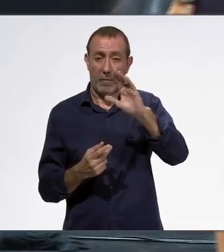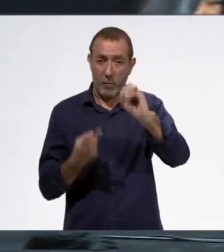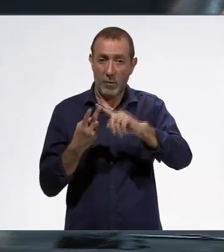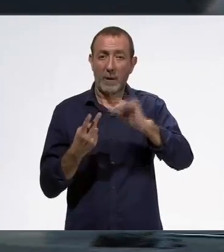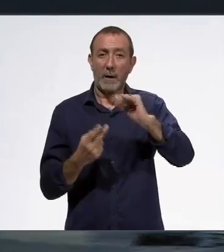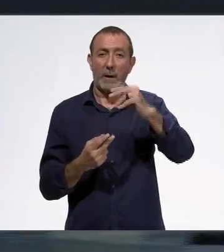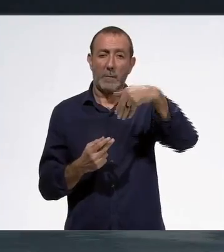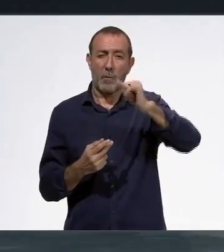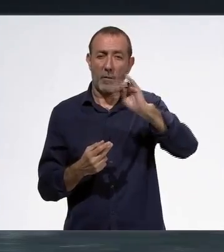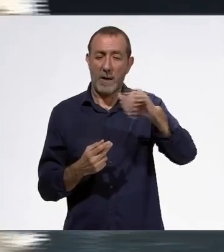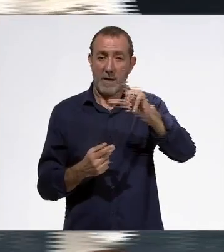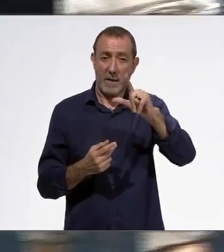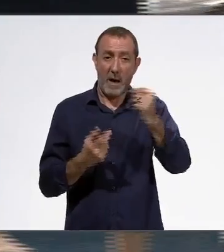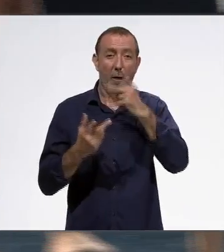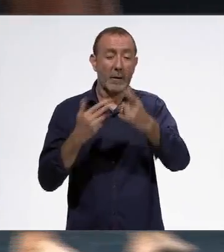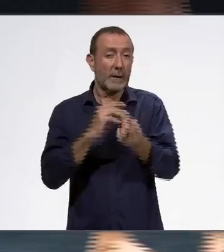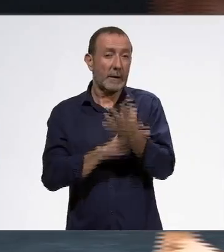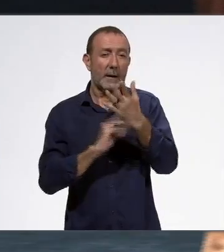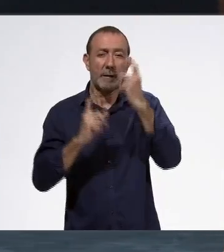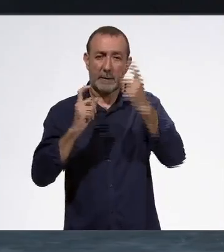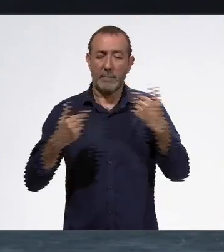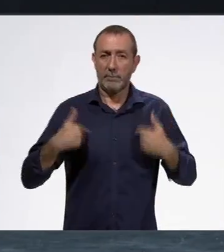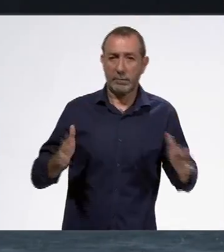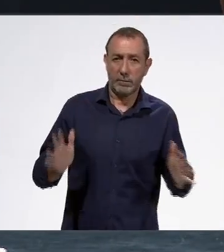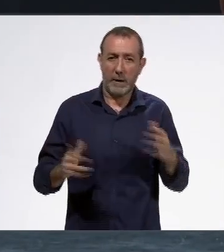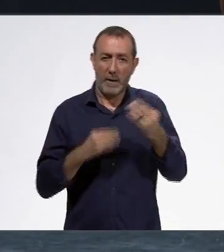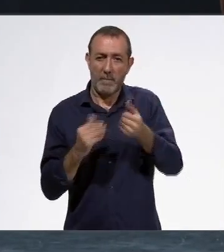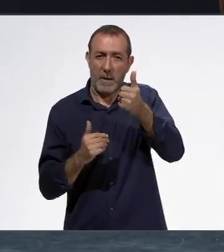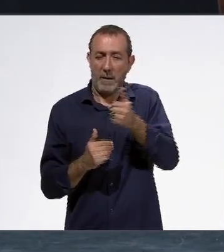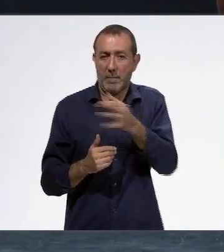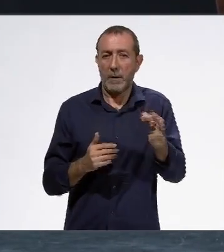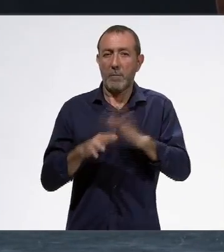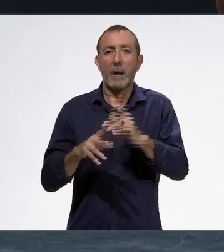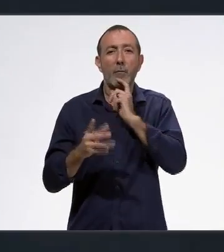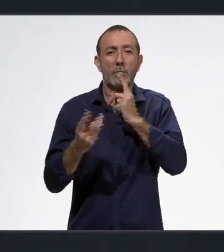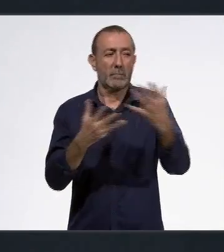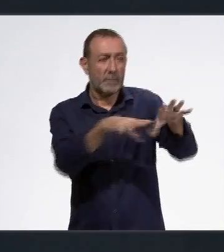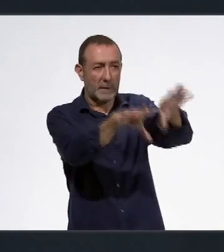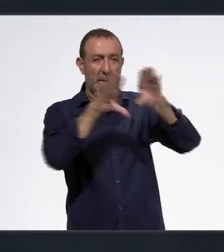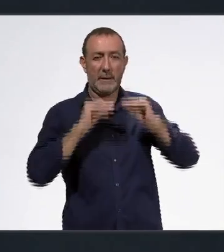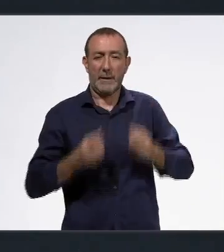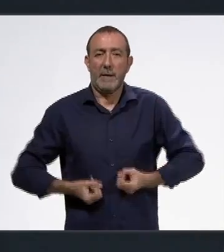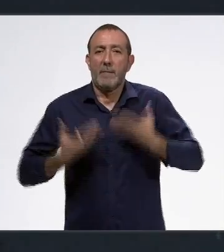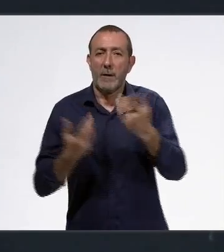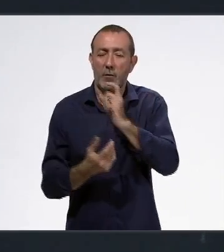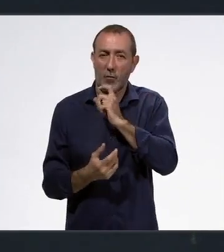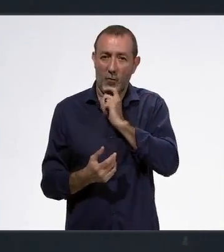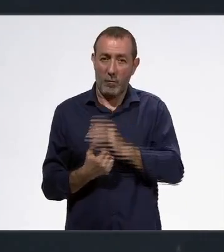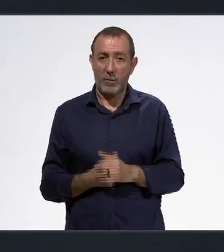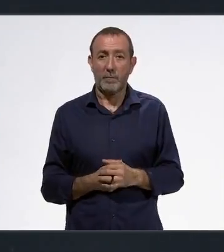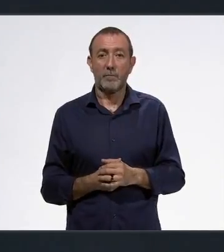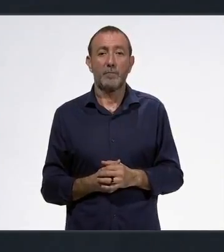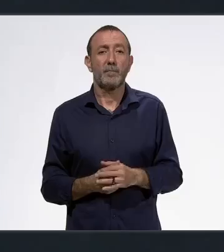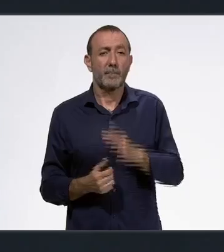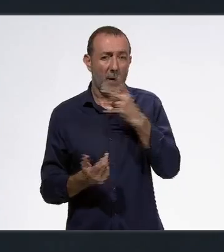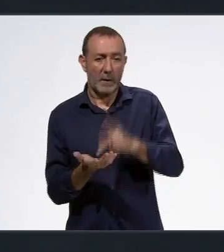novella ahora el proceso creativo se centra en pulir movimientos y analizar que se quiere sentir en cada escena a mí me sirve mucho hacer